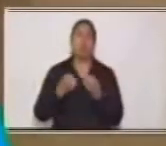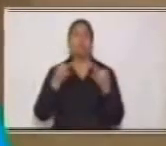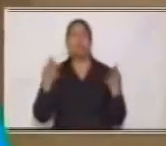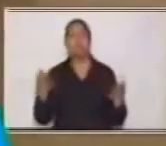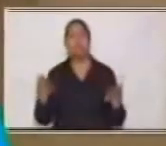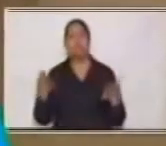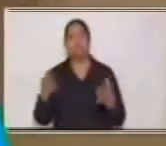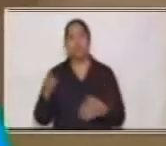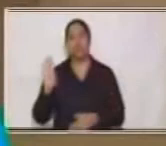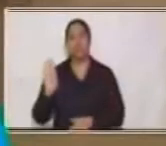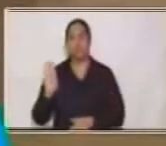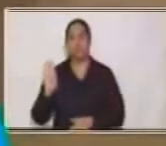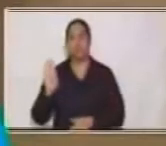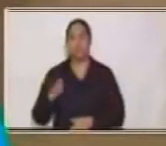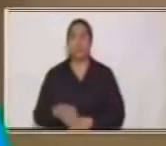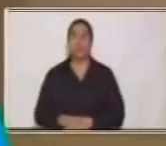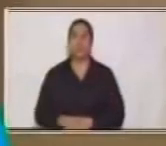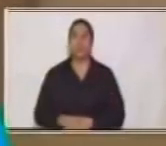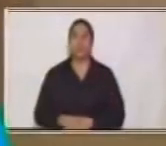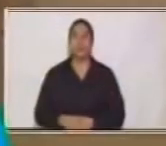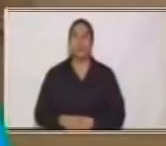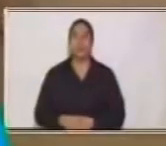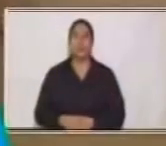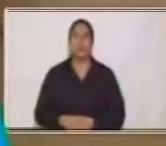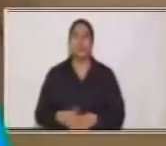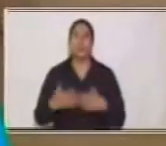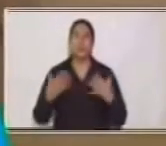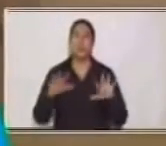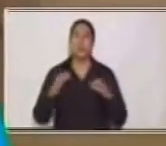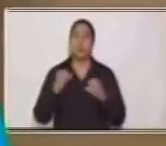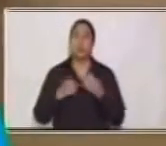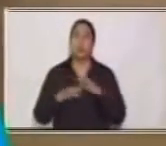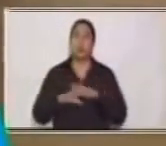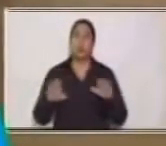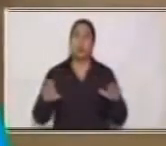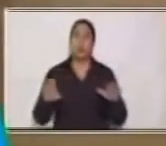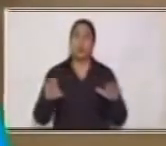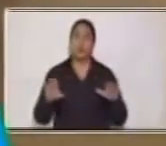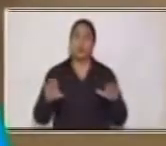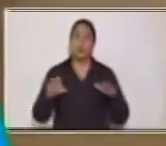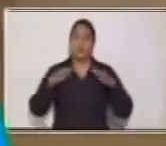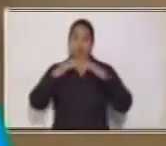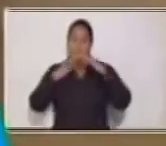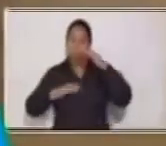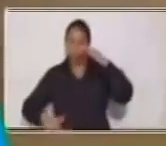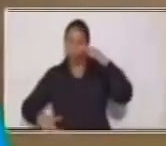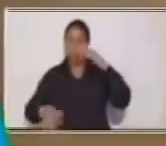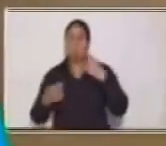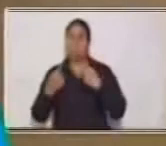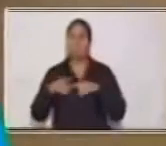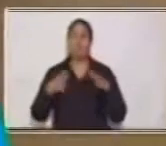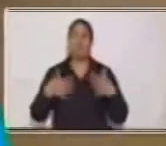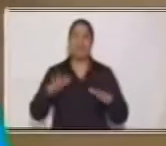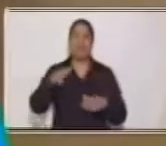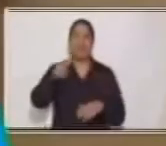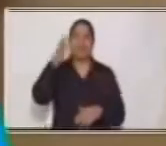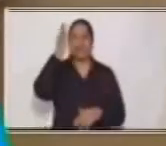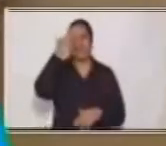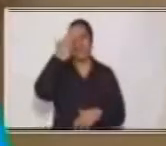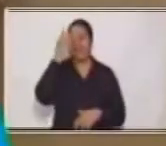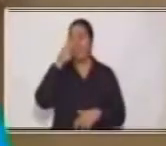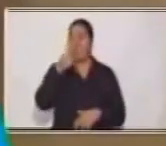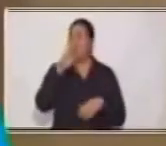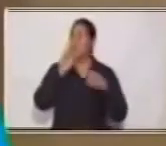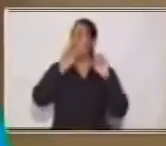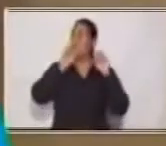valor B. Ya no tengo más espacio, pero ya te he dejado bastante bien encaminado para que tú